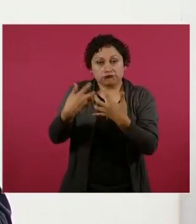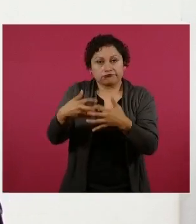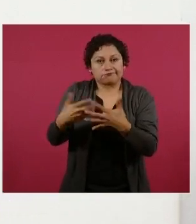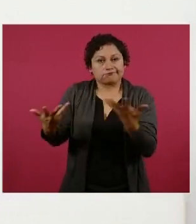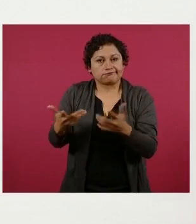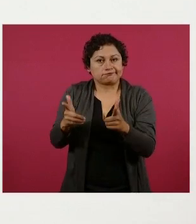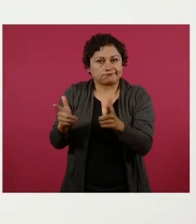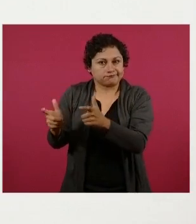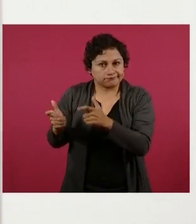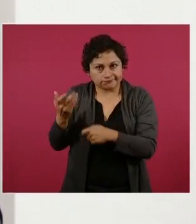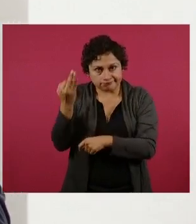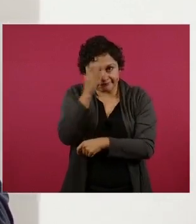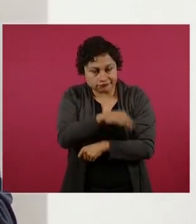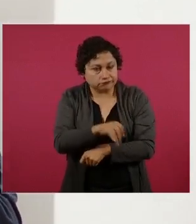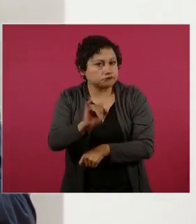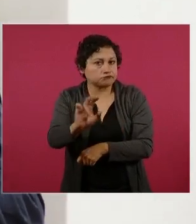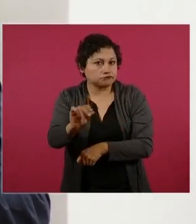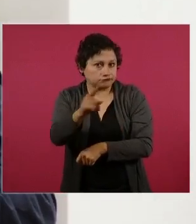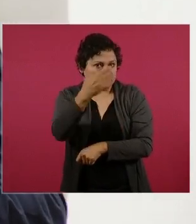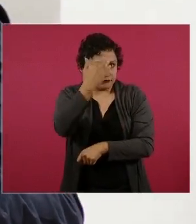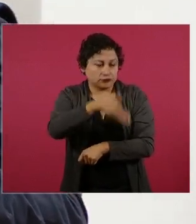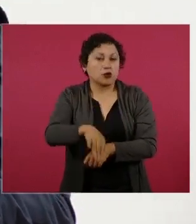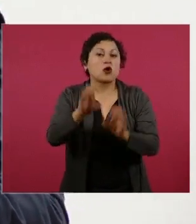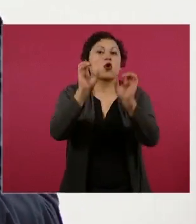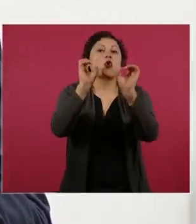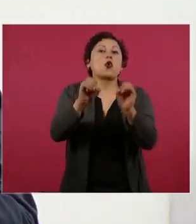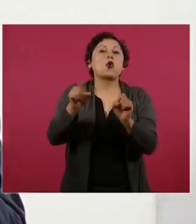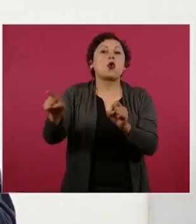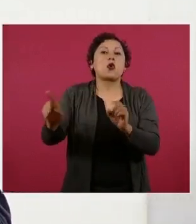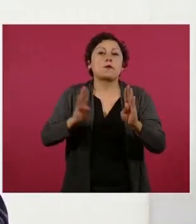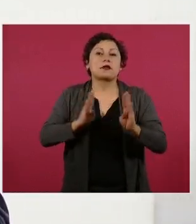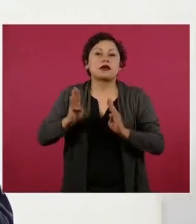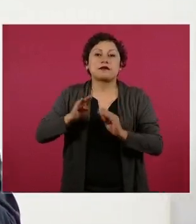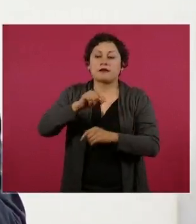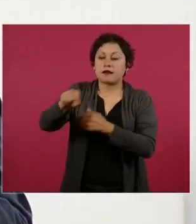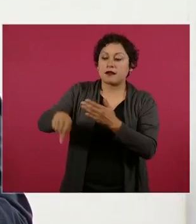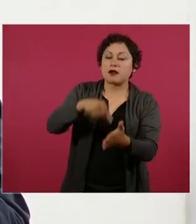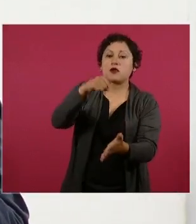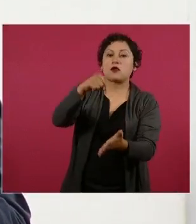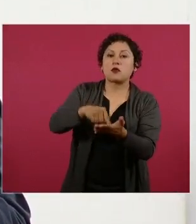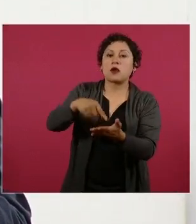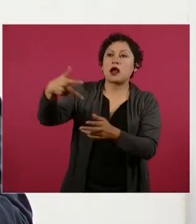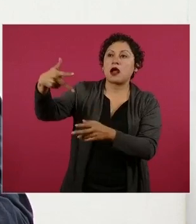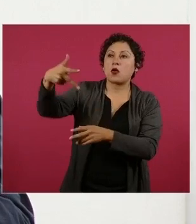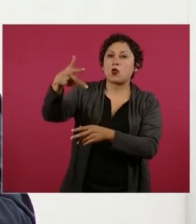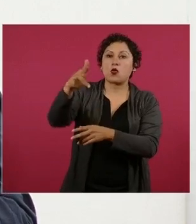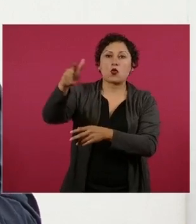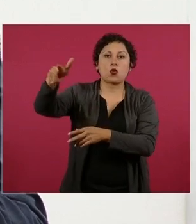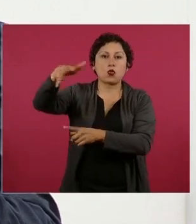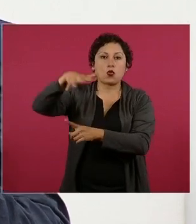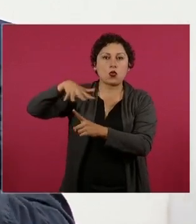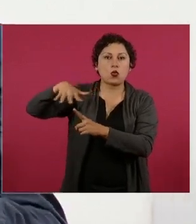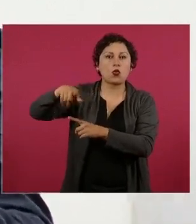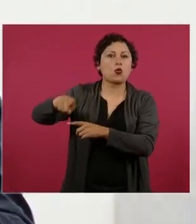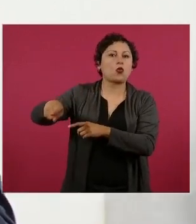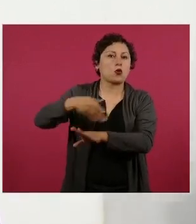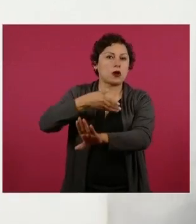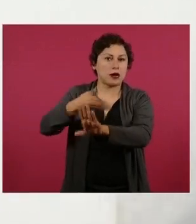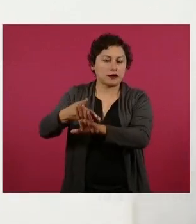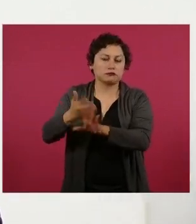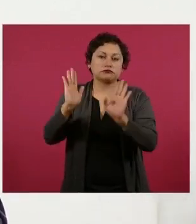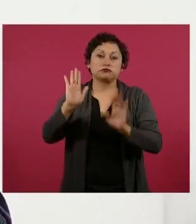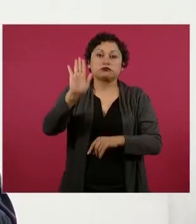sobre los ataques con drones a instalaciones militares. Ahora recientemente la Sedena tiene una